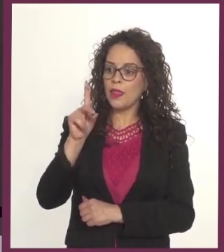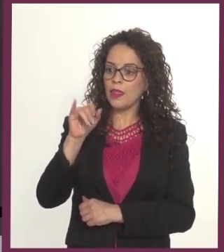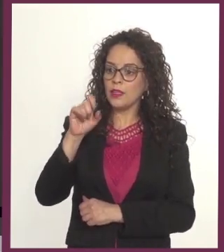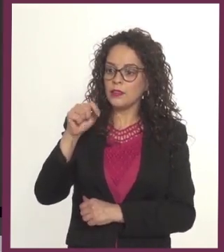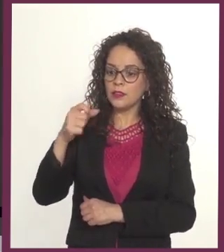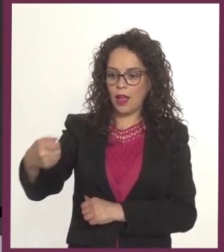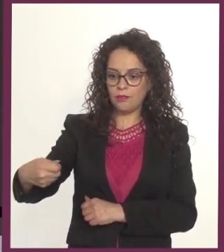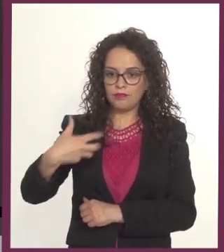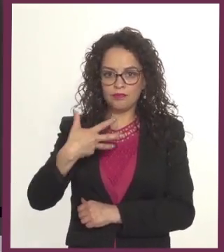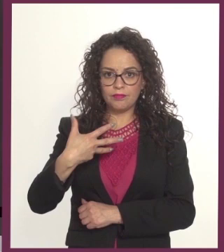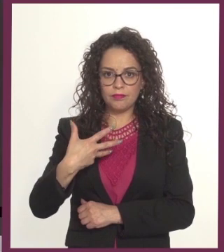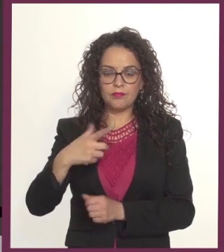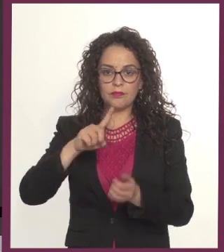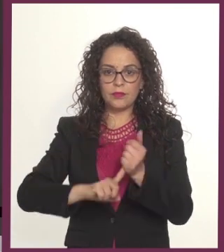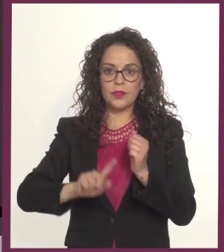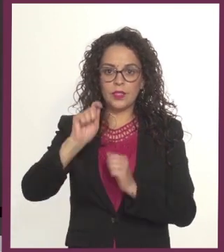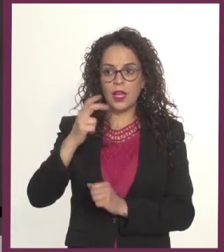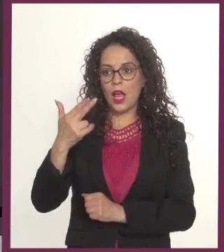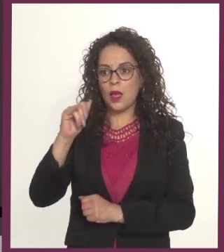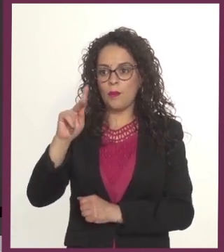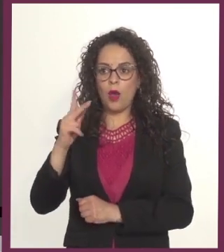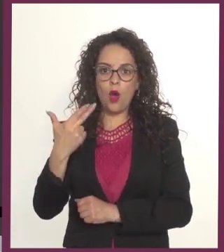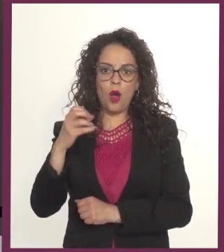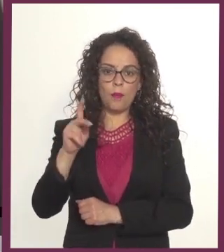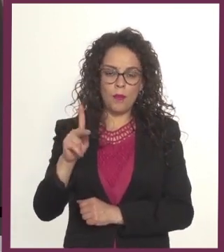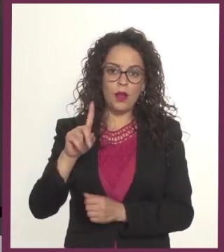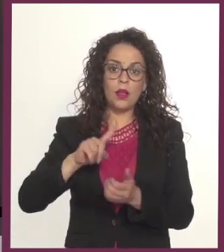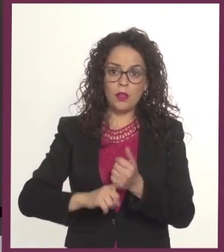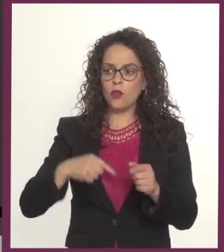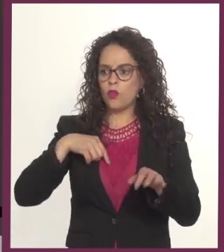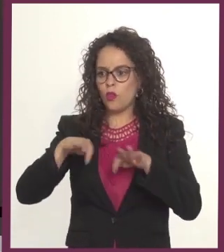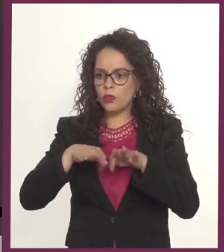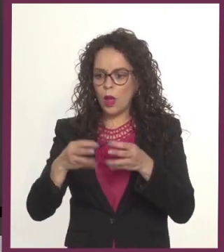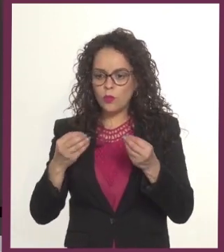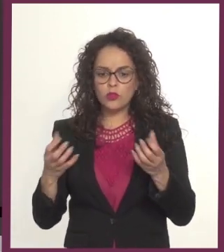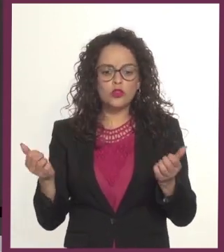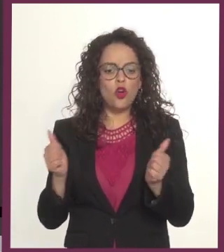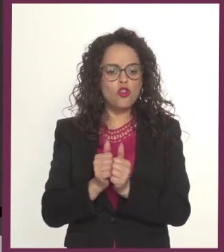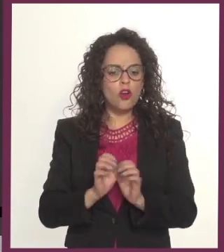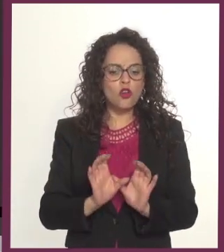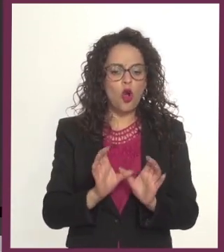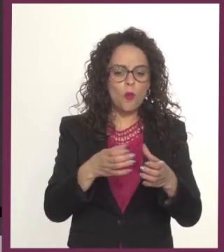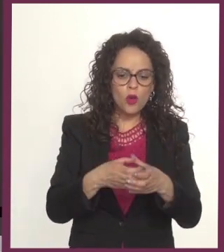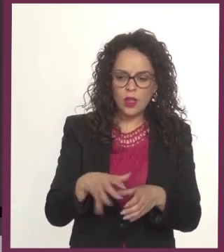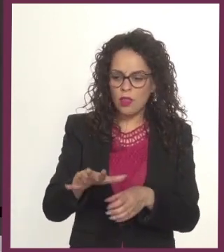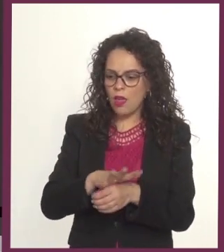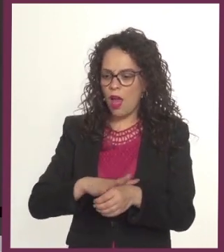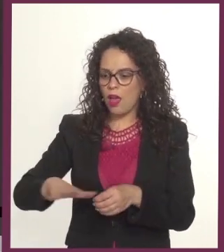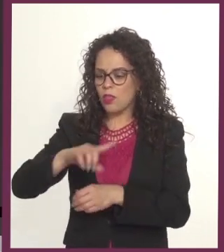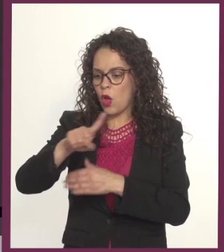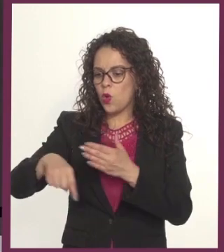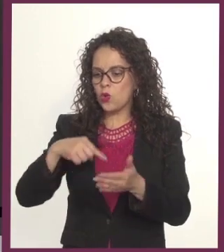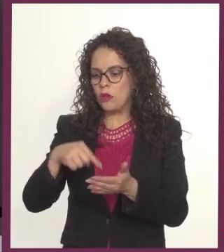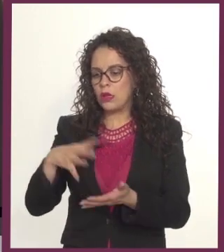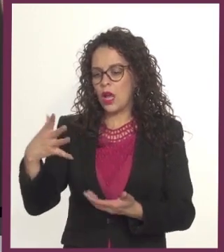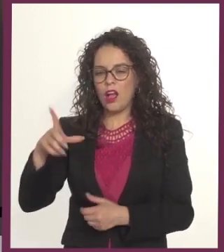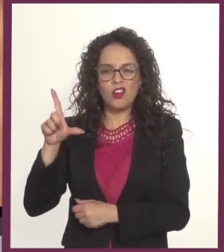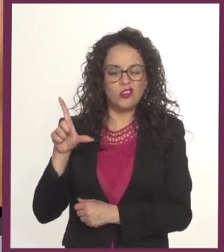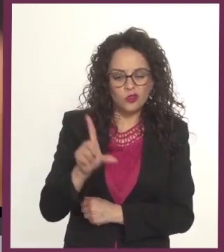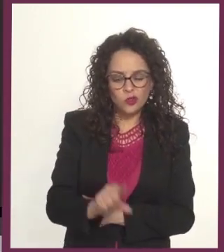siendo raptivista, nos llaman, un activista del hip hop. Trabajo mucho en comunidades, en